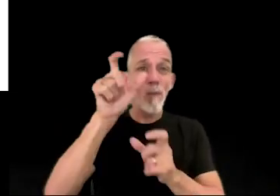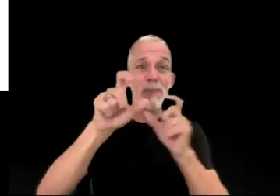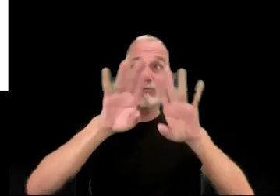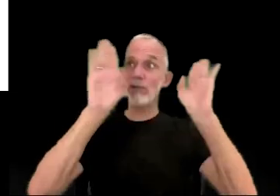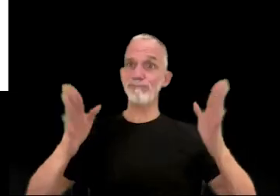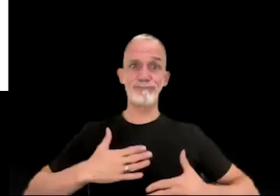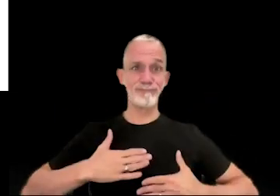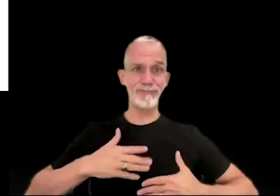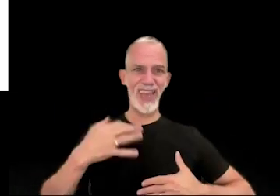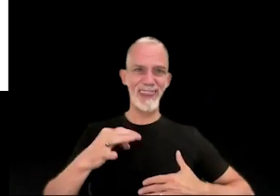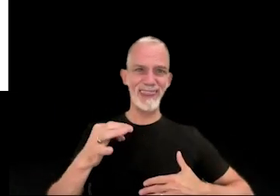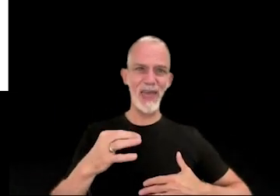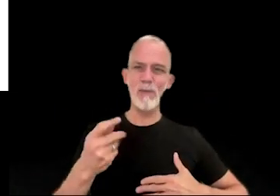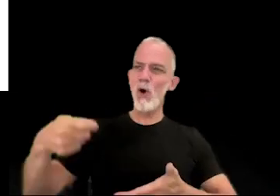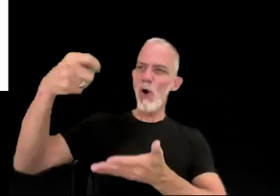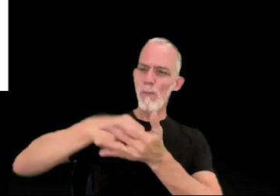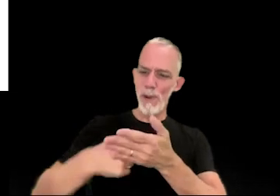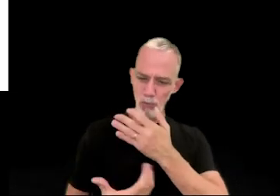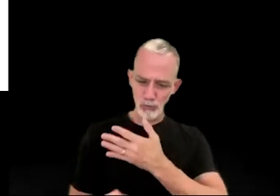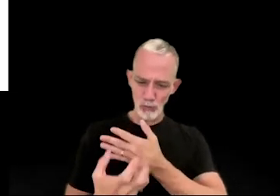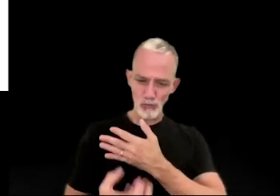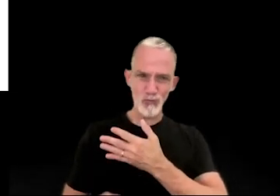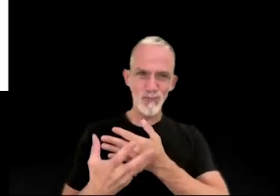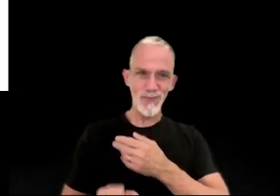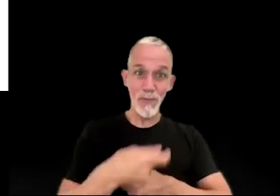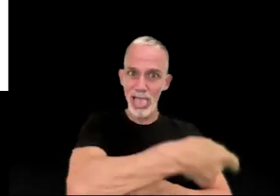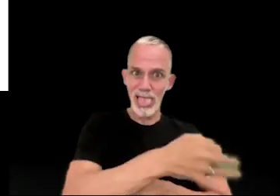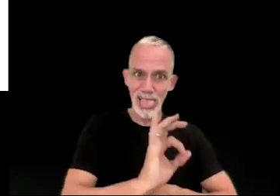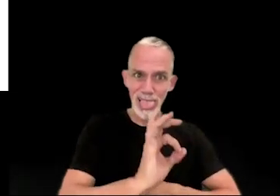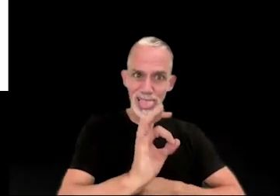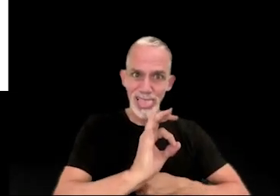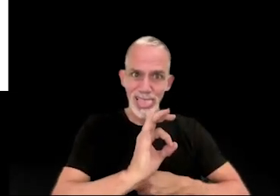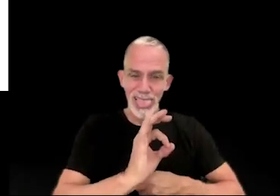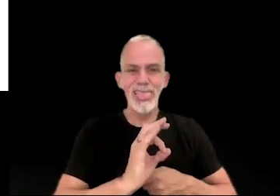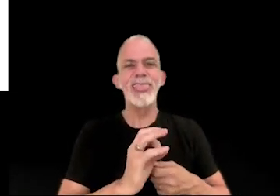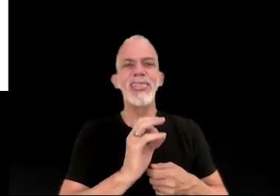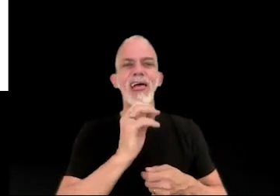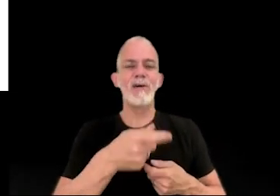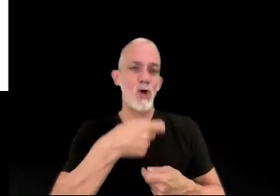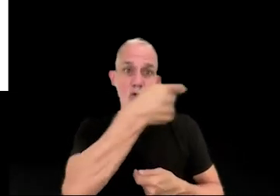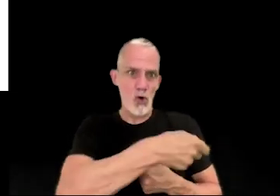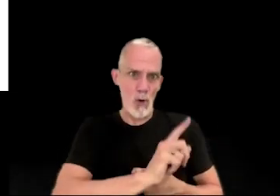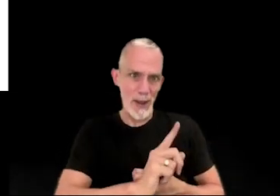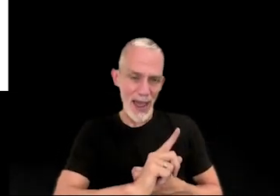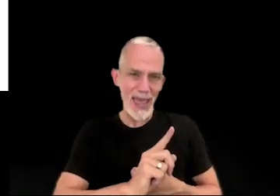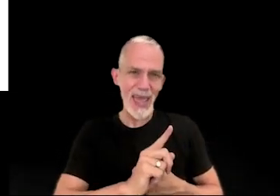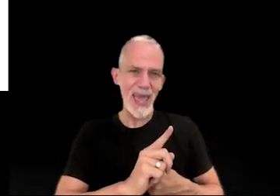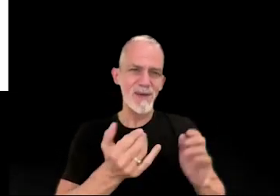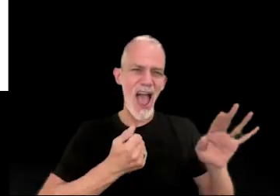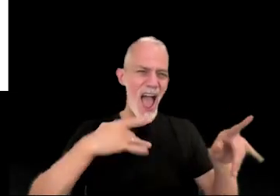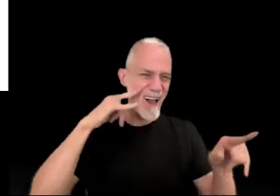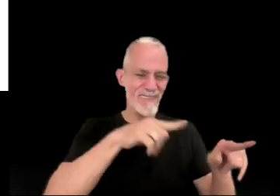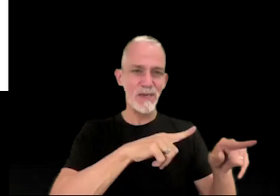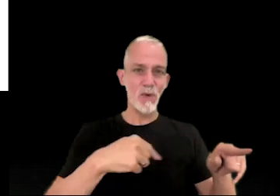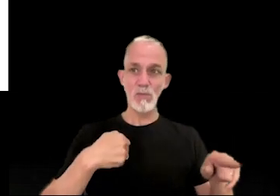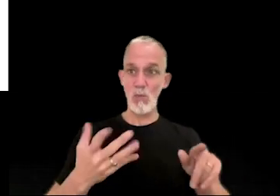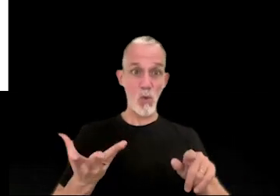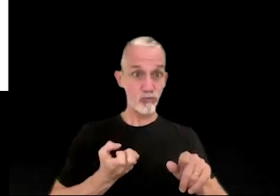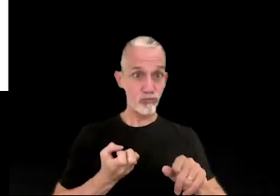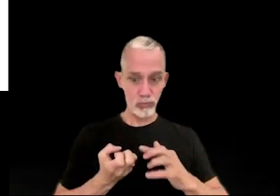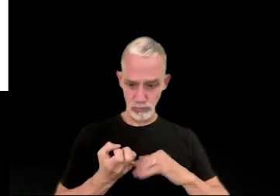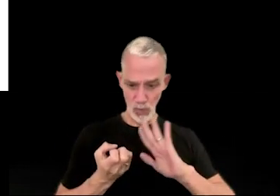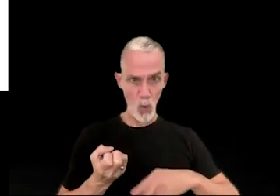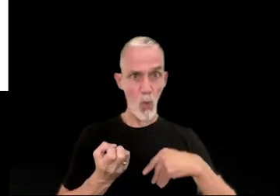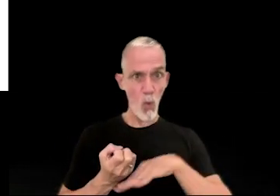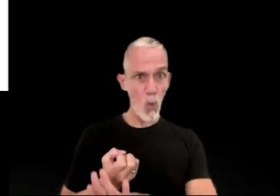percepción por retenciones o percepciones omitidas o realizadas y no ingresadas, pero hasta la instancia